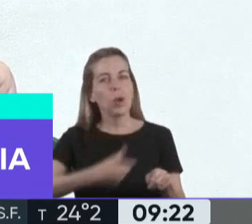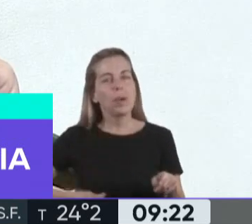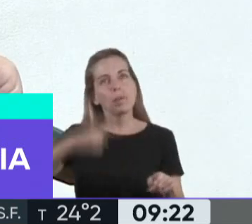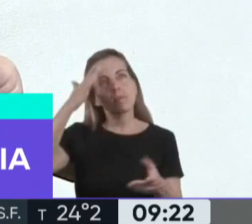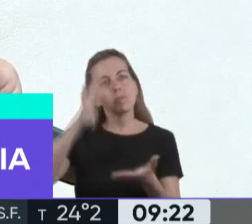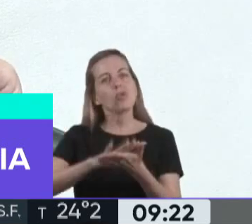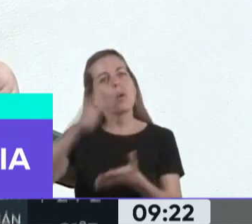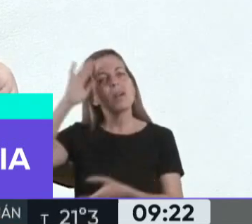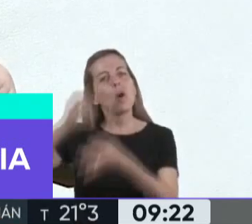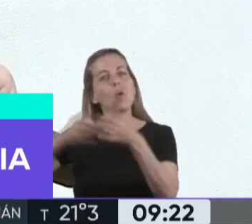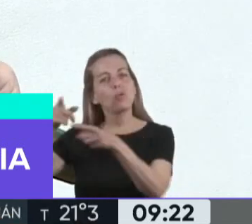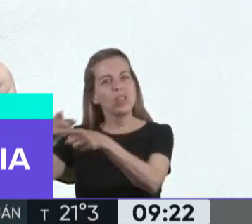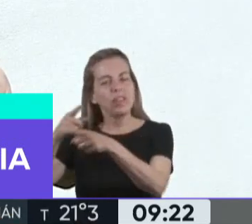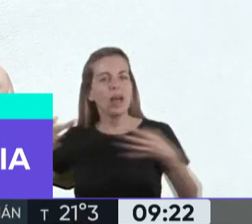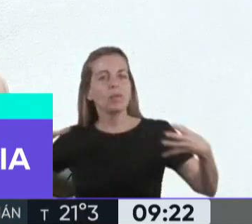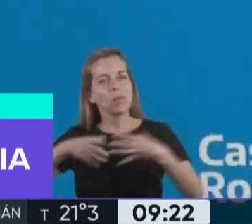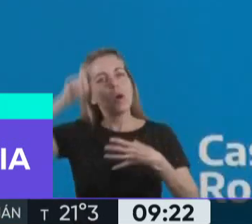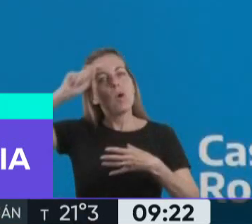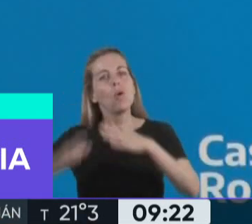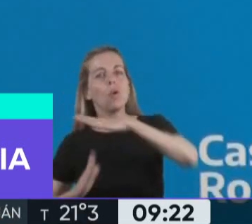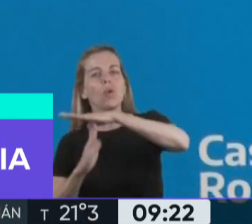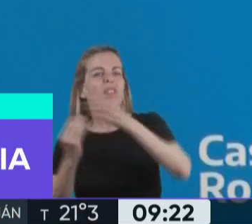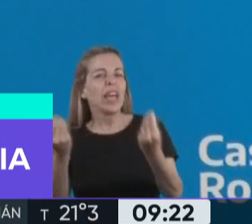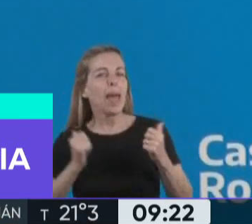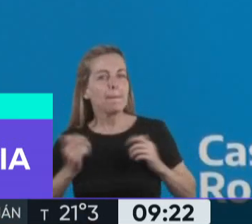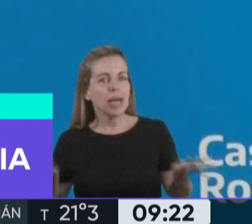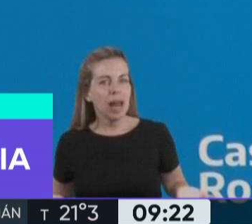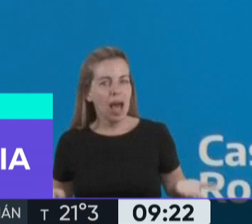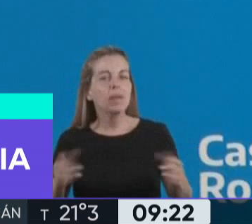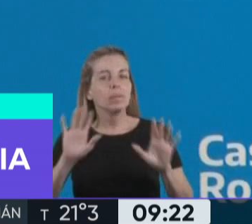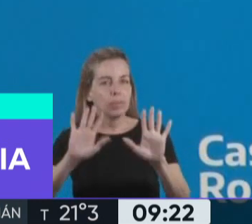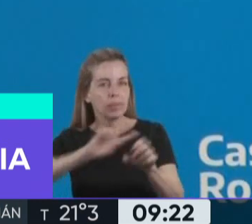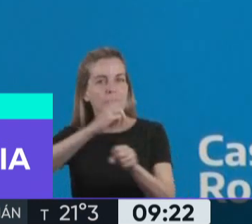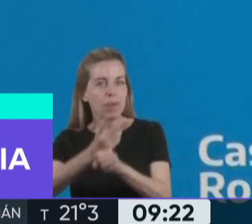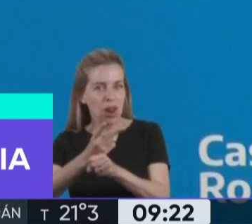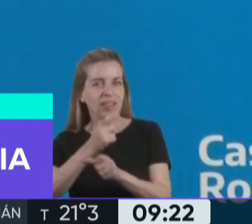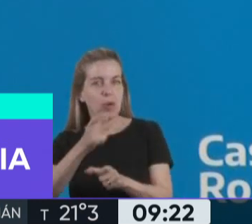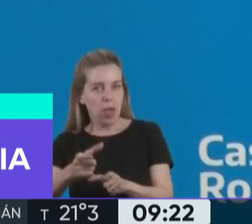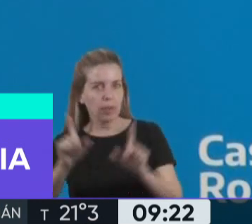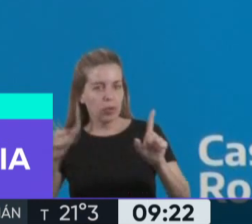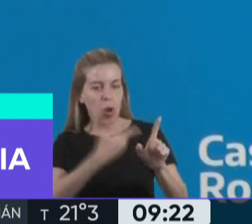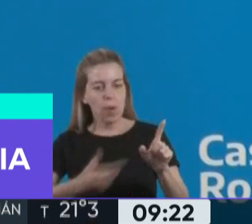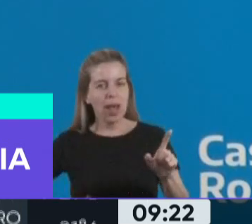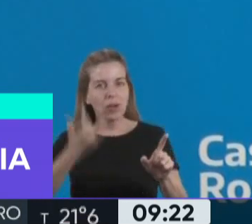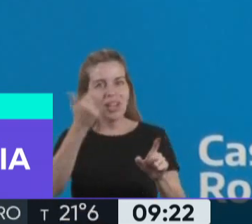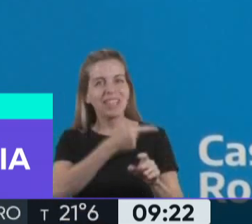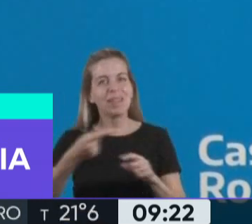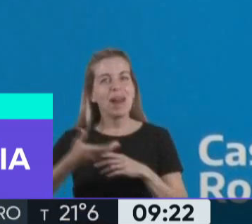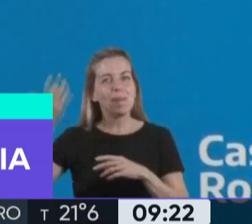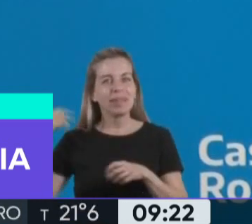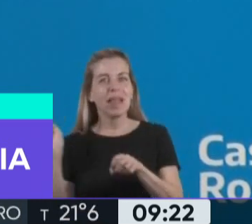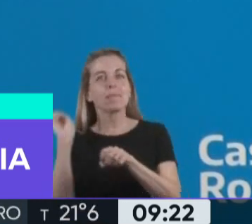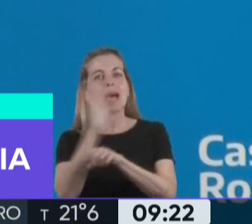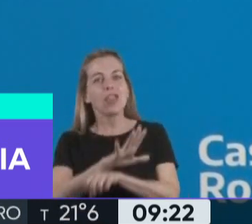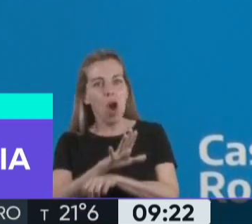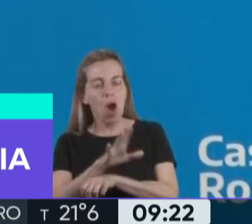con respecto al Consejo de la Magistratura? Gracias. Gracias. Empiezo por el final. El Gobierno envió la semana pasada al Congreso